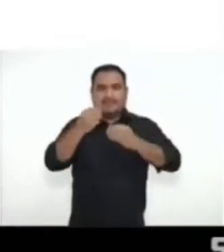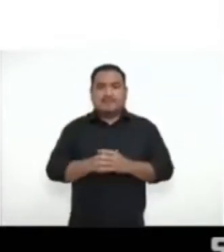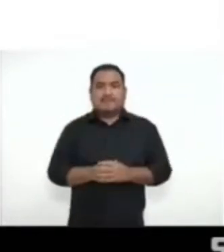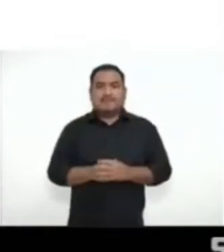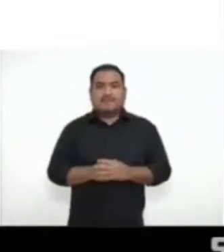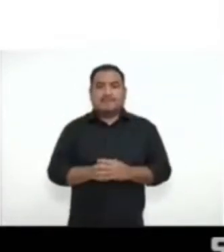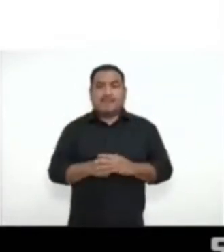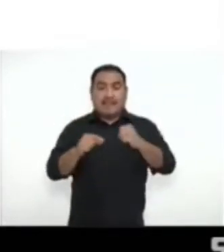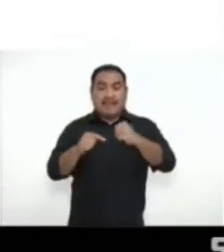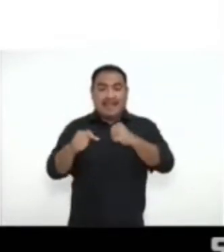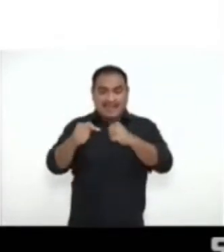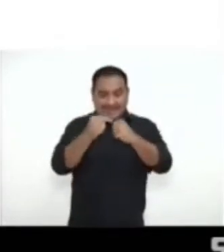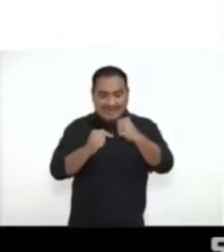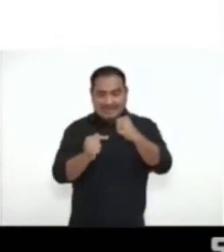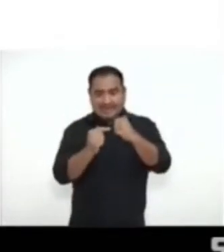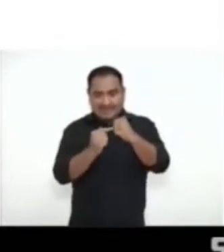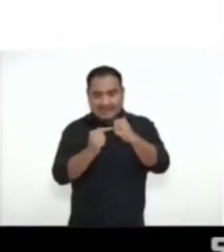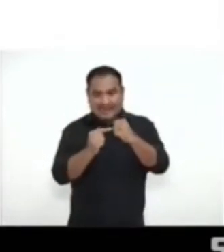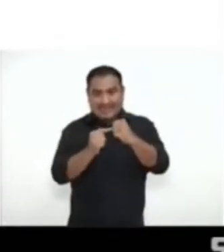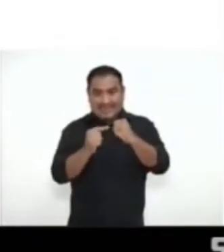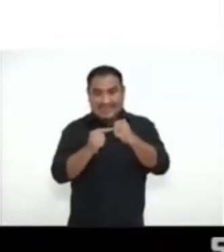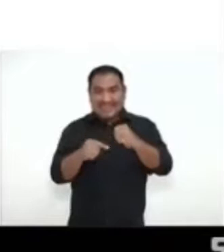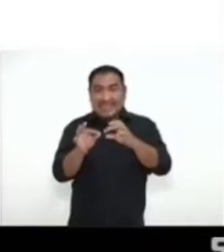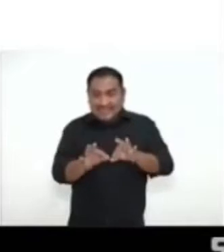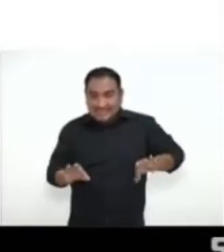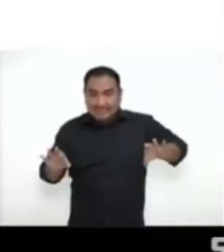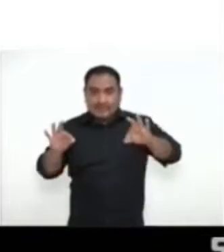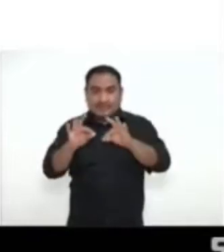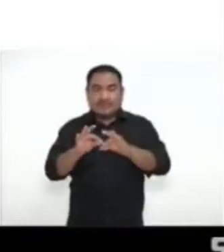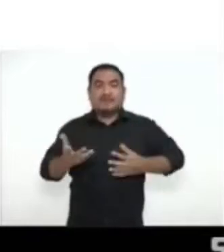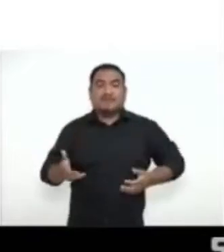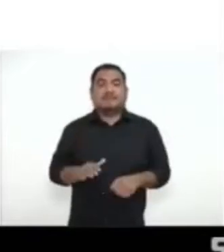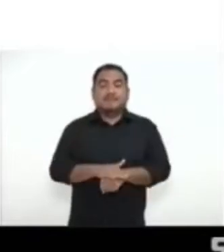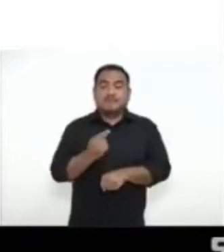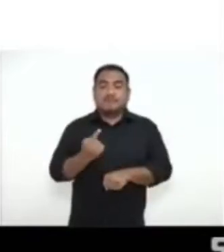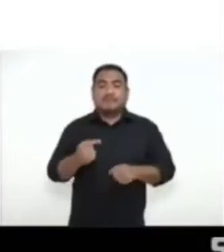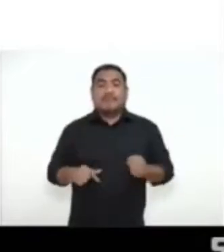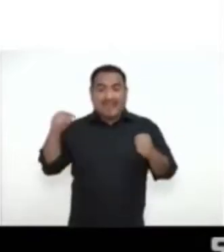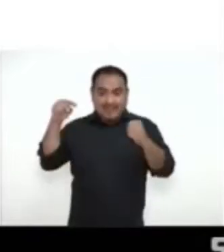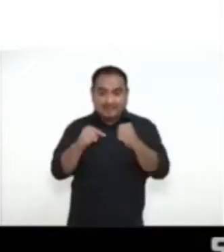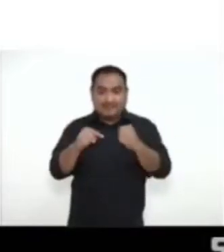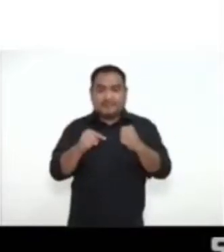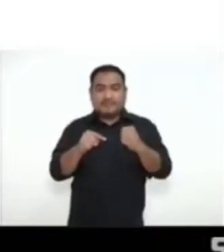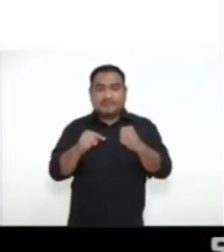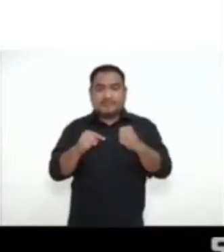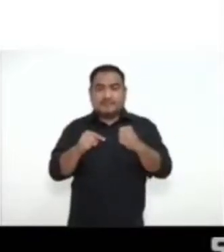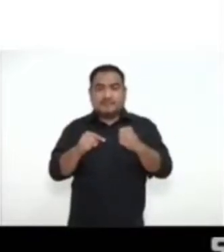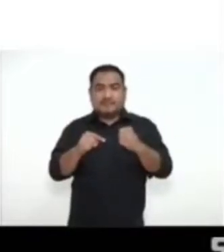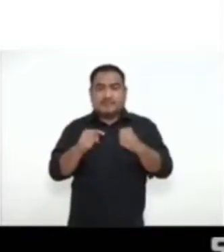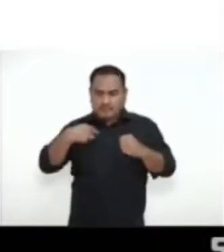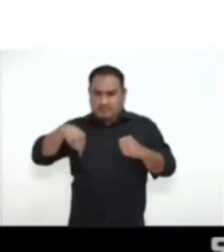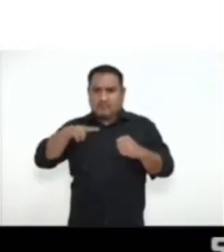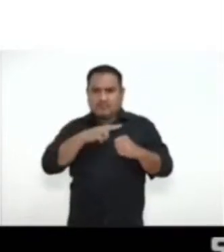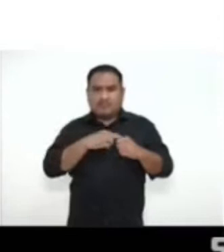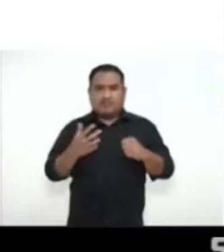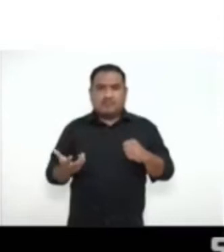Pero en esta parte, que es la que nos compete el día de hoy, en esta parte es en donde